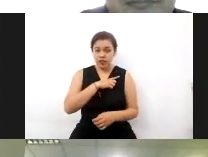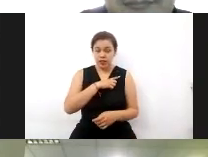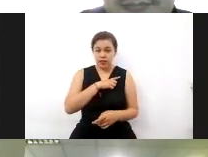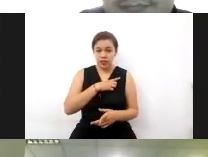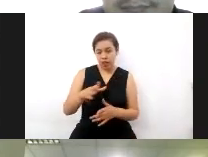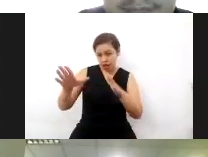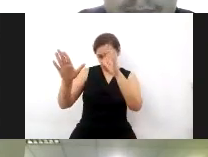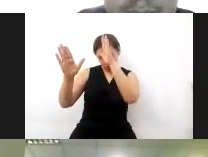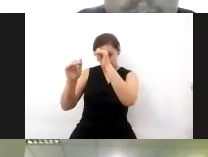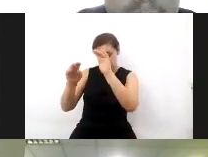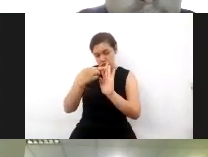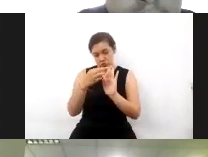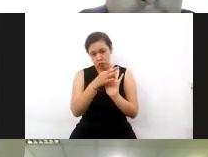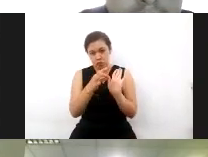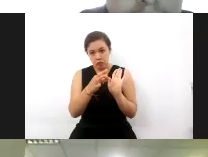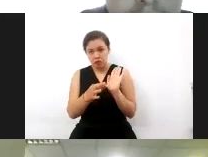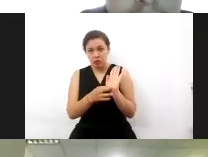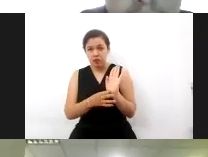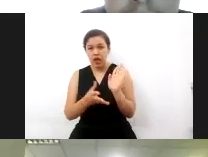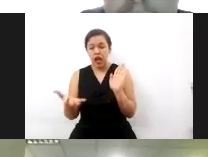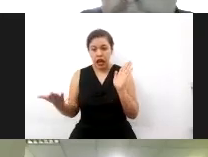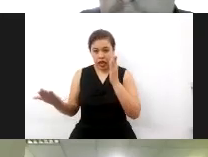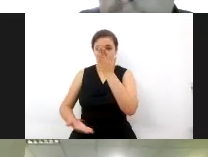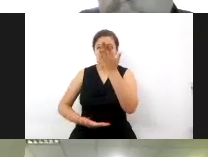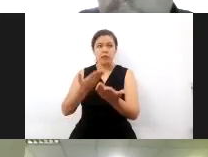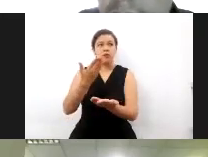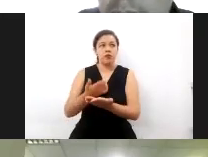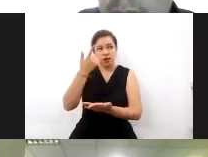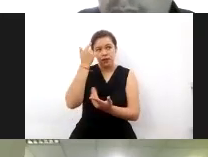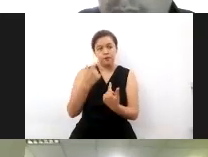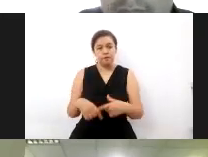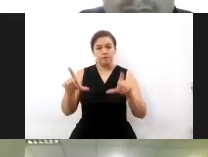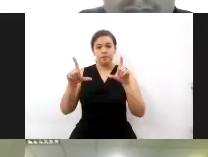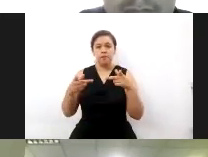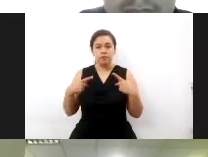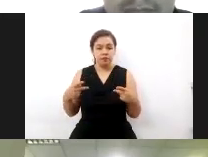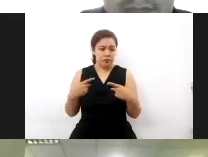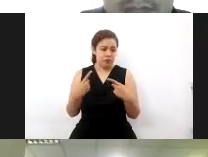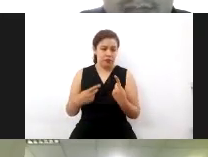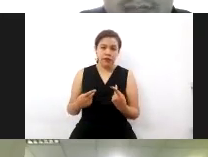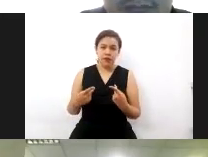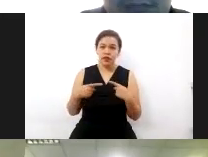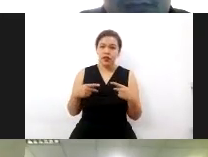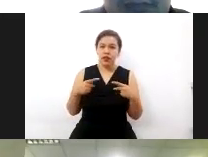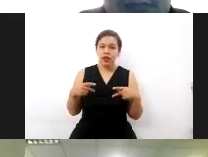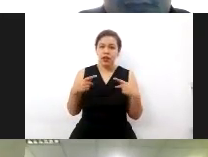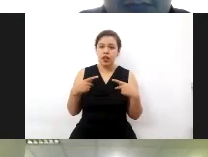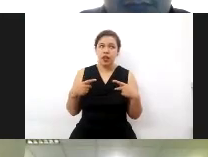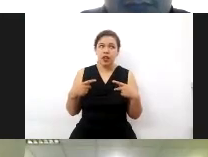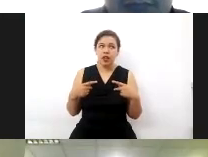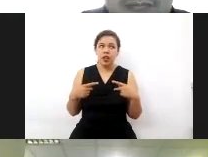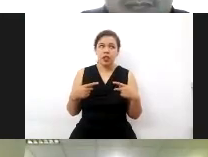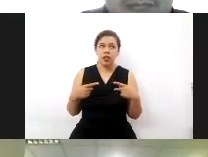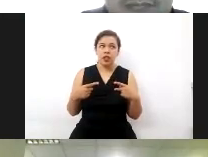incluso se ha propuesto una cartilla para las personas que trabajan con residuos de todo tipo,